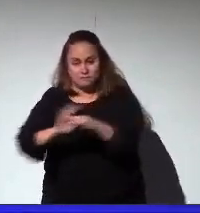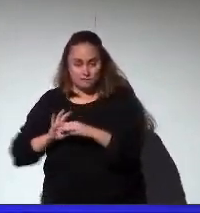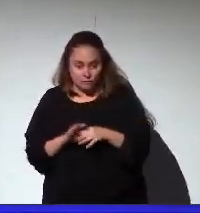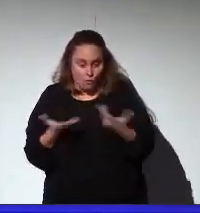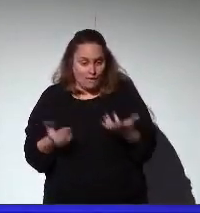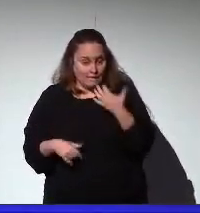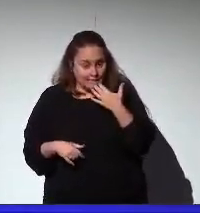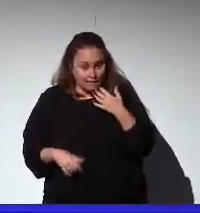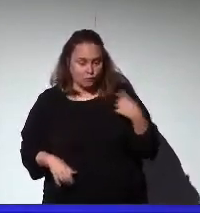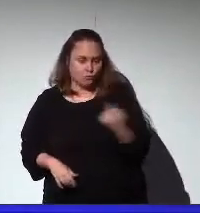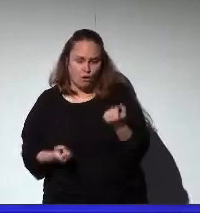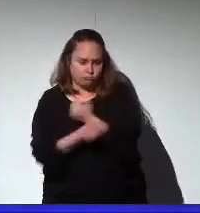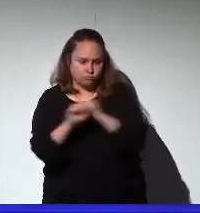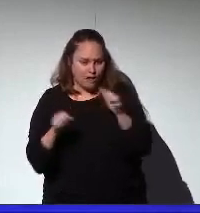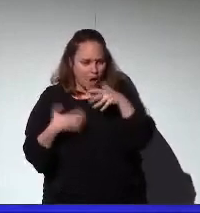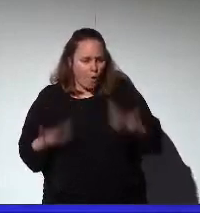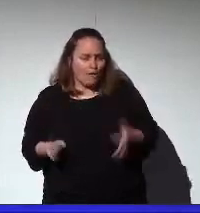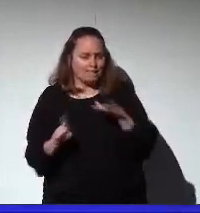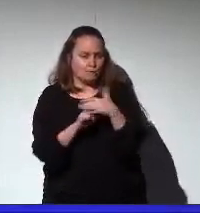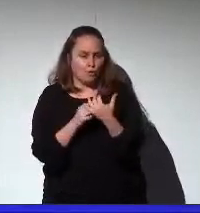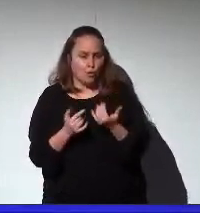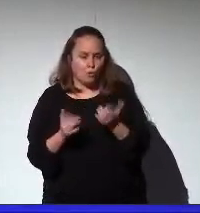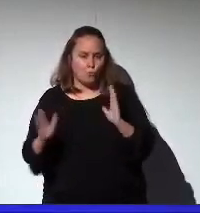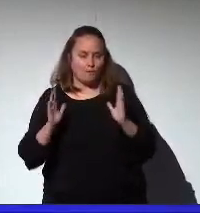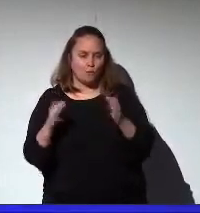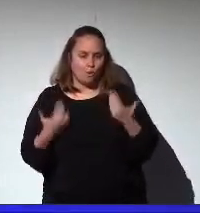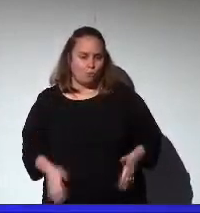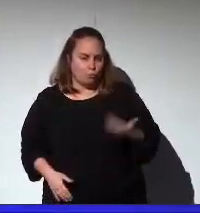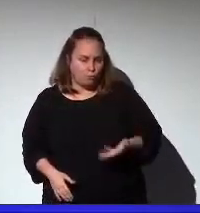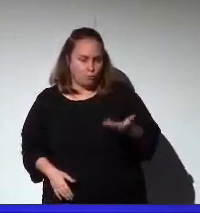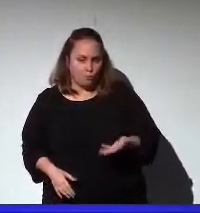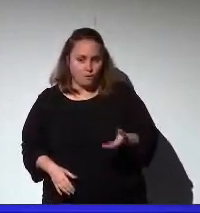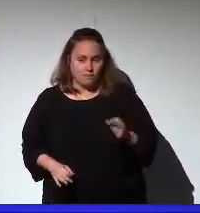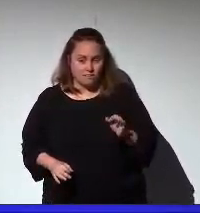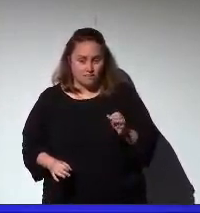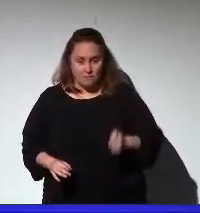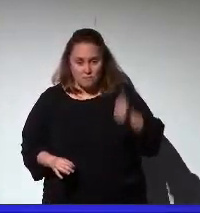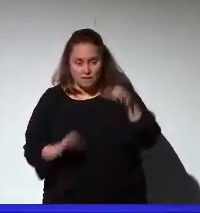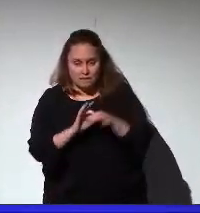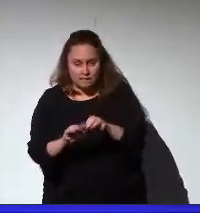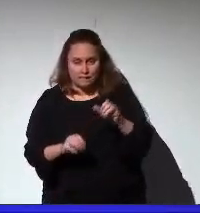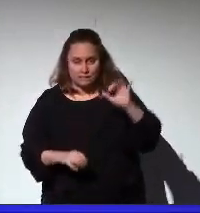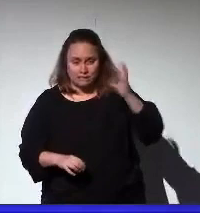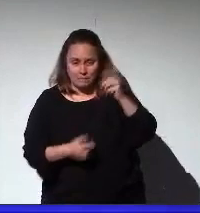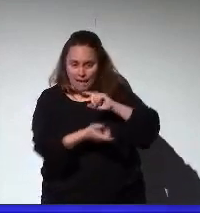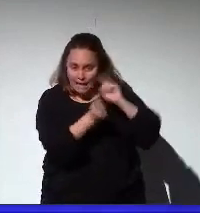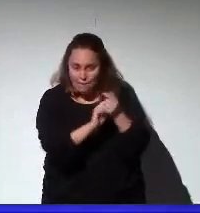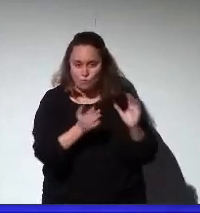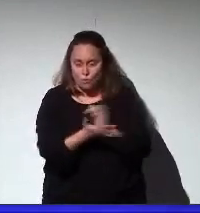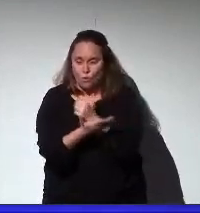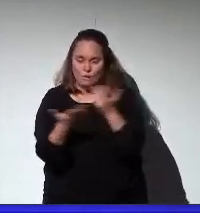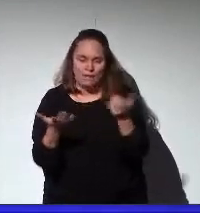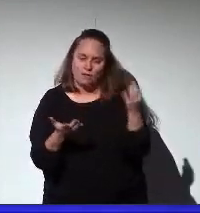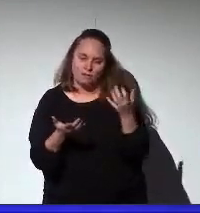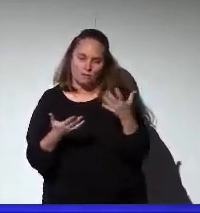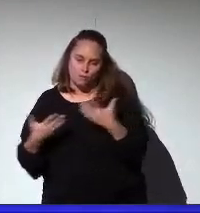vicisitud histórica, digamos, ¿no?, en la que nos encontramos como humanidad, sobre todo, pues mucho tiene que ver con el cambio climático, tenemos